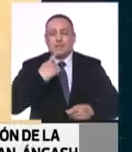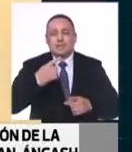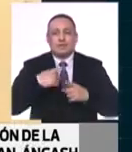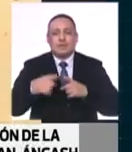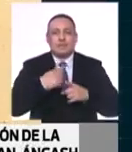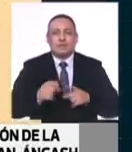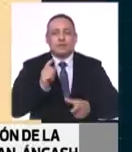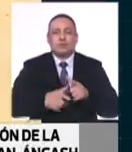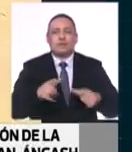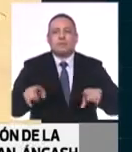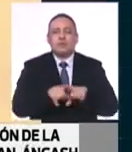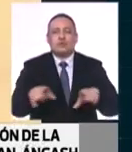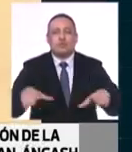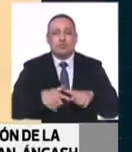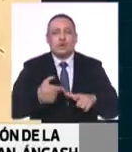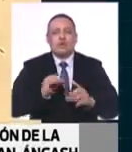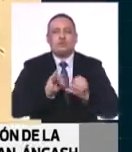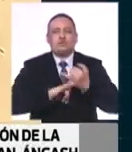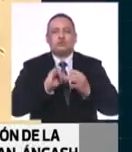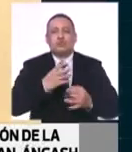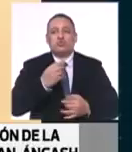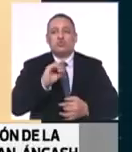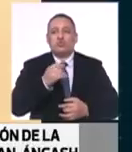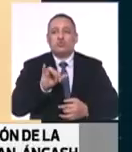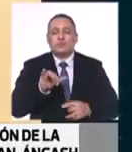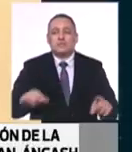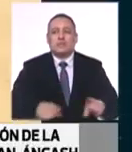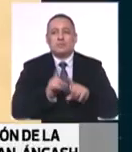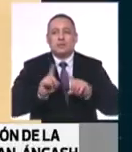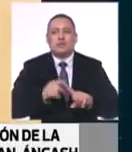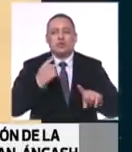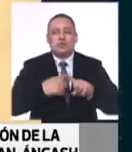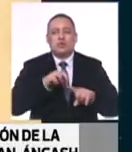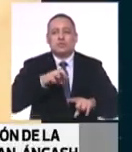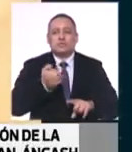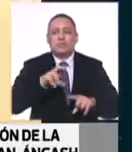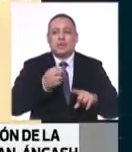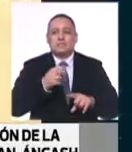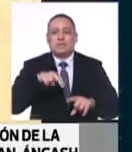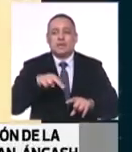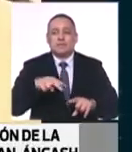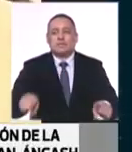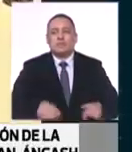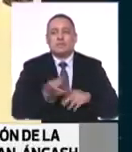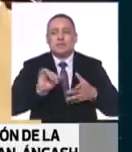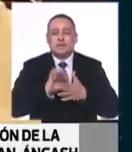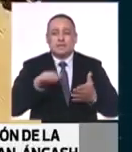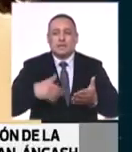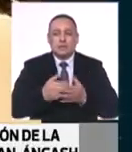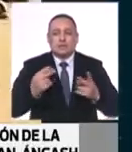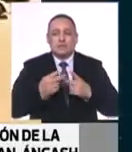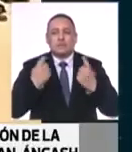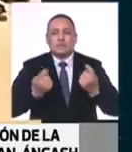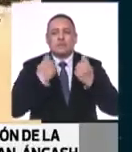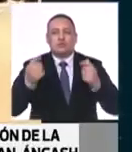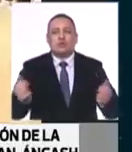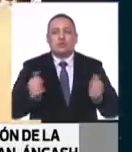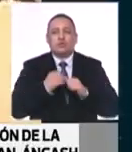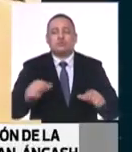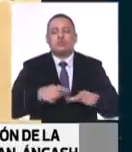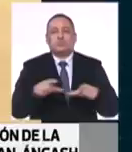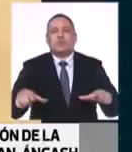de la población de aquí, de Chuplui, de esta comunidad de Oxapachán, que han venido aquí a esta celebración de